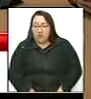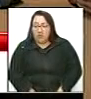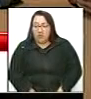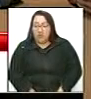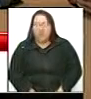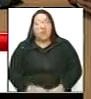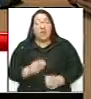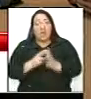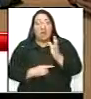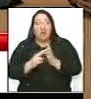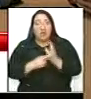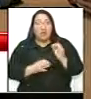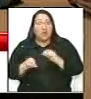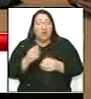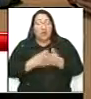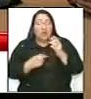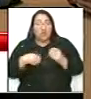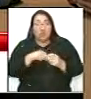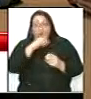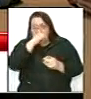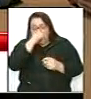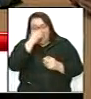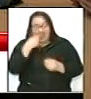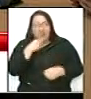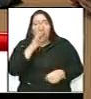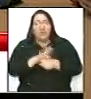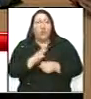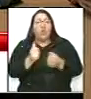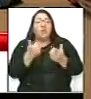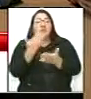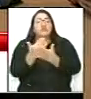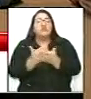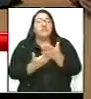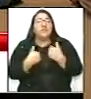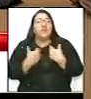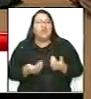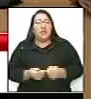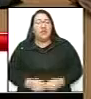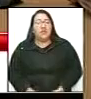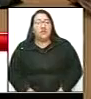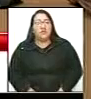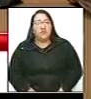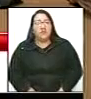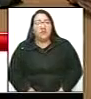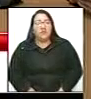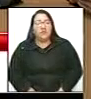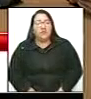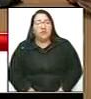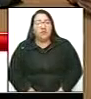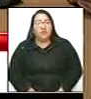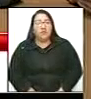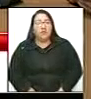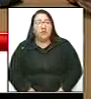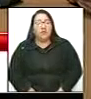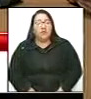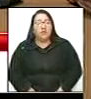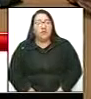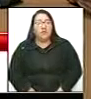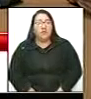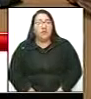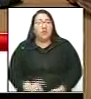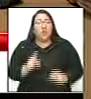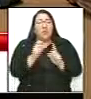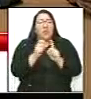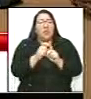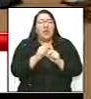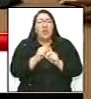El reglamento se ha hecho para que nosotros lo cumplamos. ¿Cuál es el fundamento que debe tener una denuncia? No una versión, no